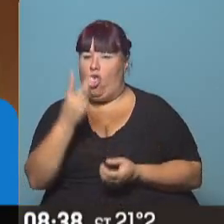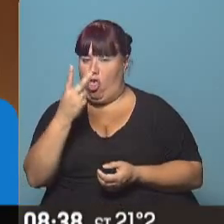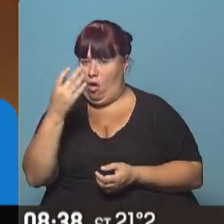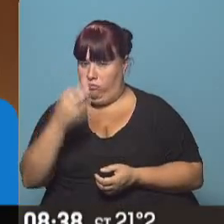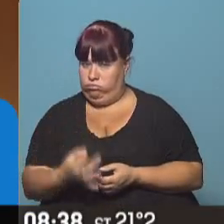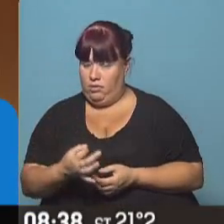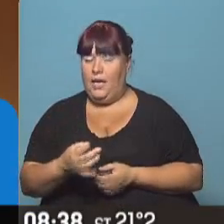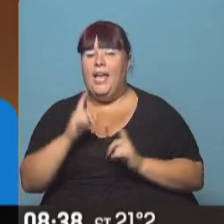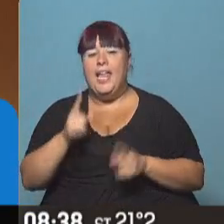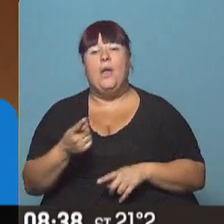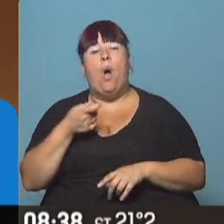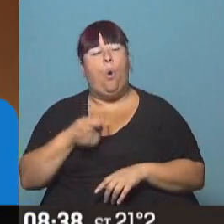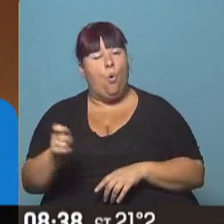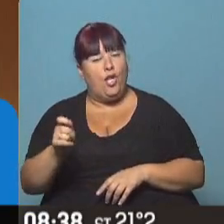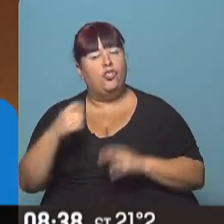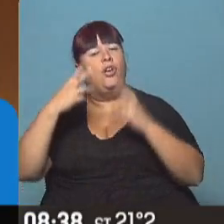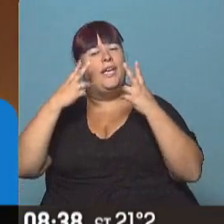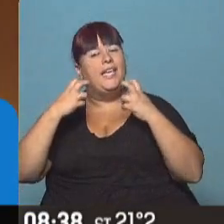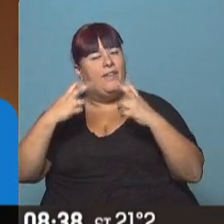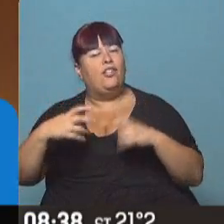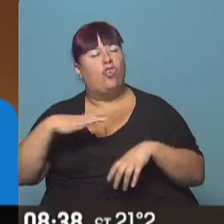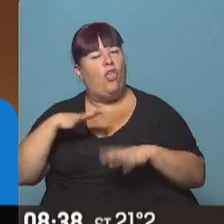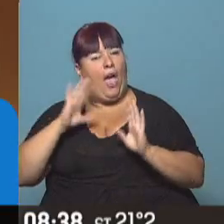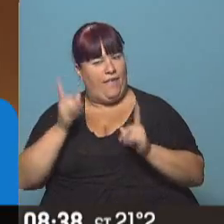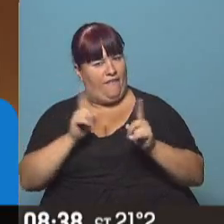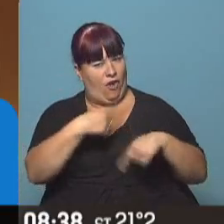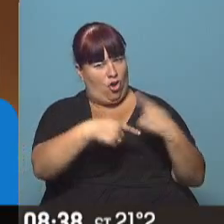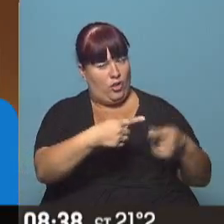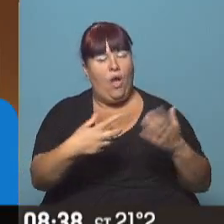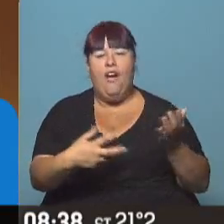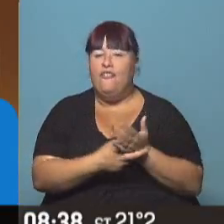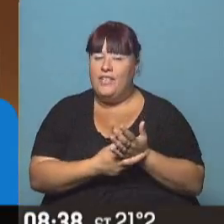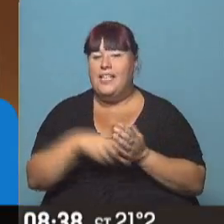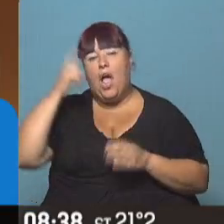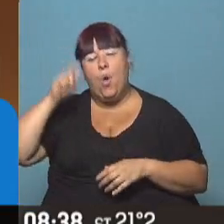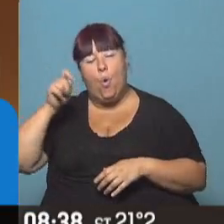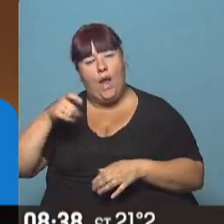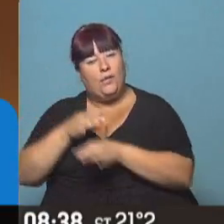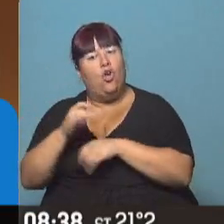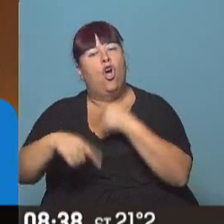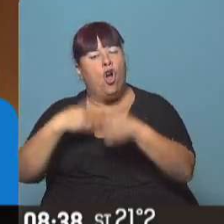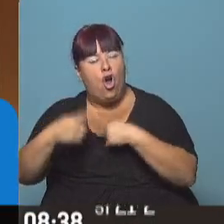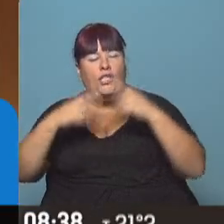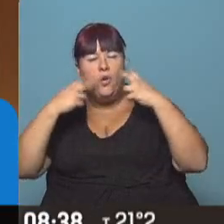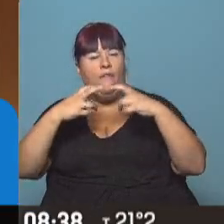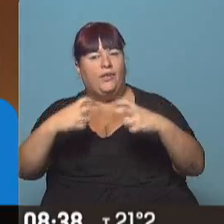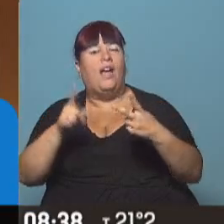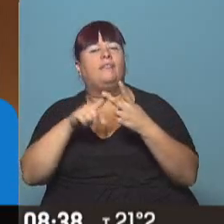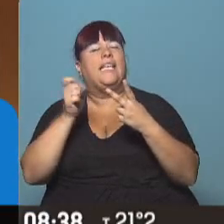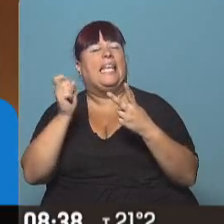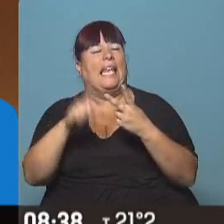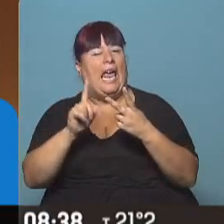que a pesar de que va a haber un juicio, la investigación sigue abierta, o sea, la Fiscalía y el Juzgado de Instrucción siguen todavía investigando quién